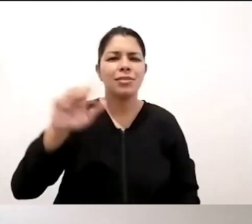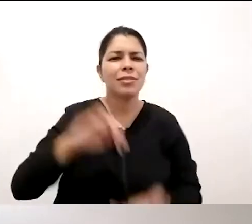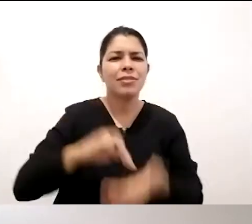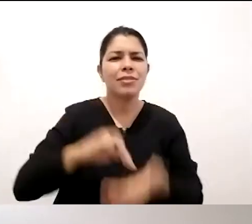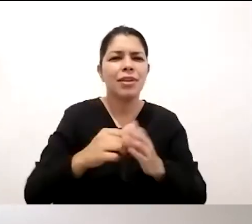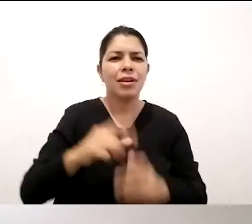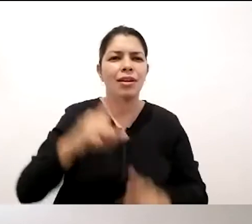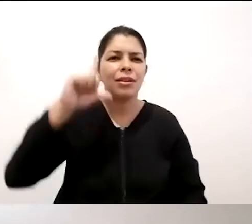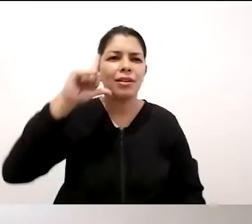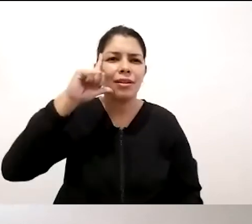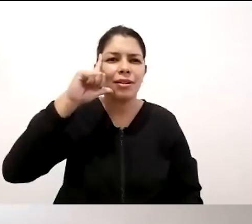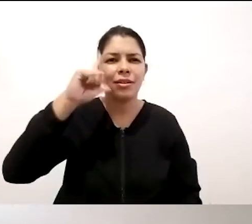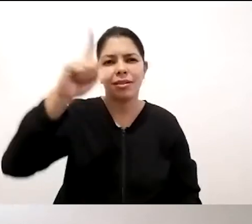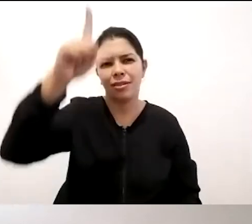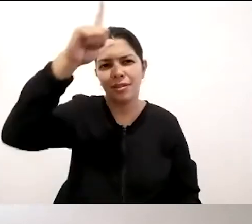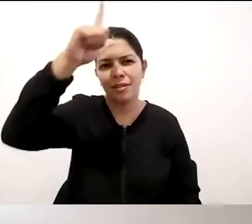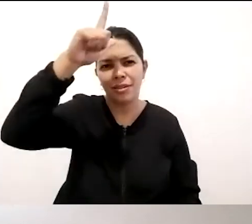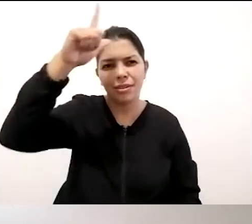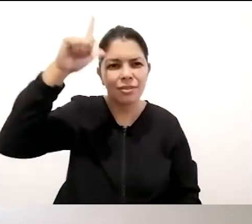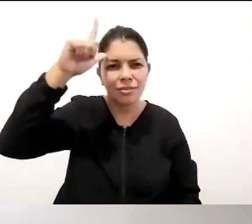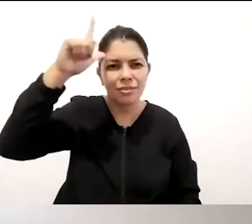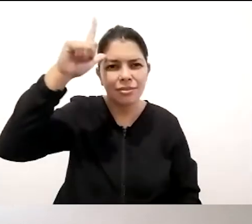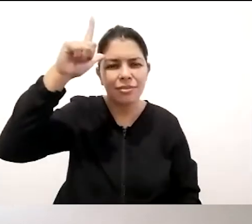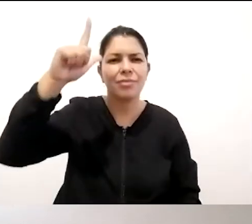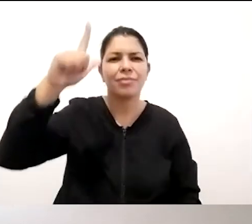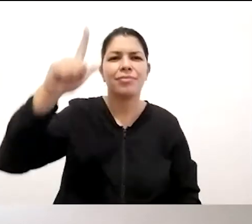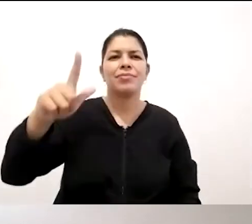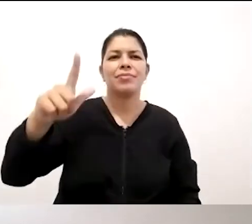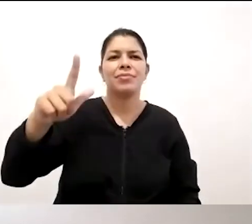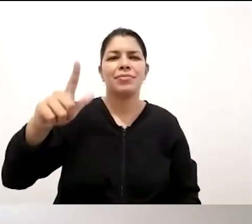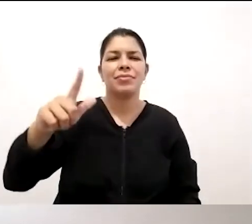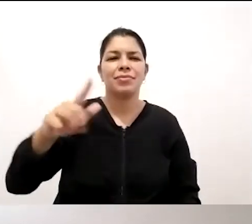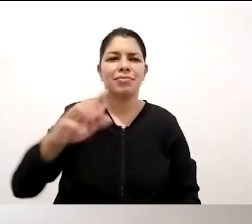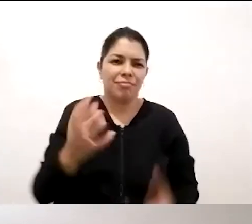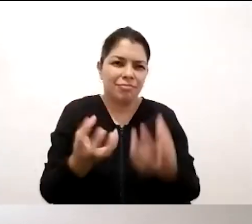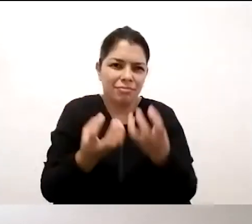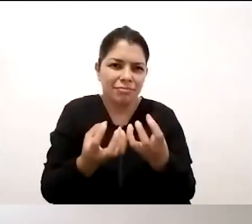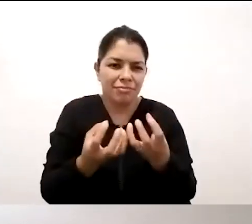parte externa, vagina, parte interna. Para los hombres entonces es